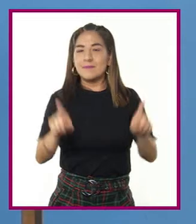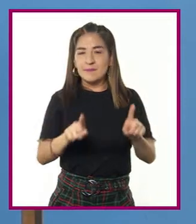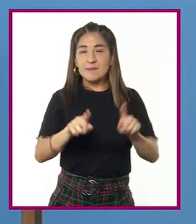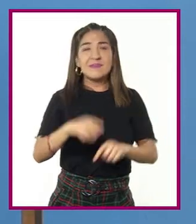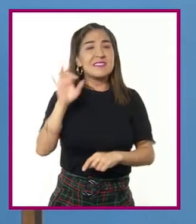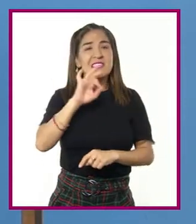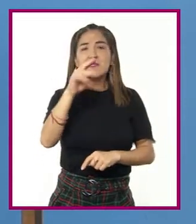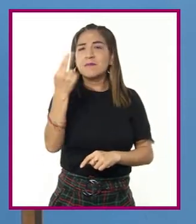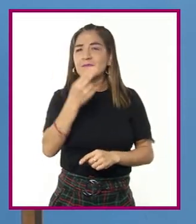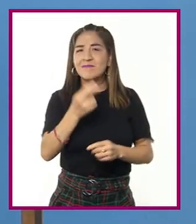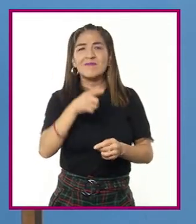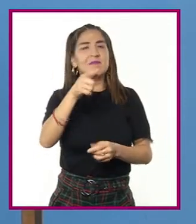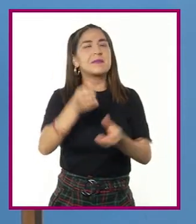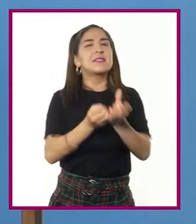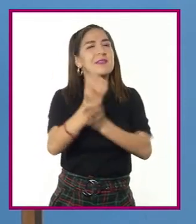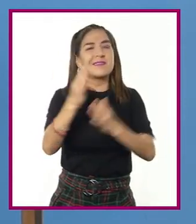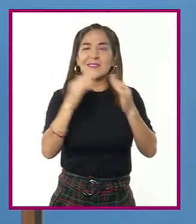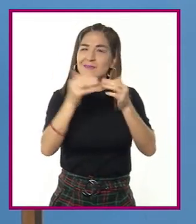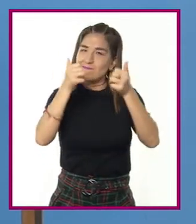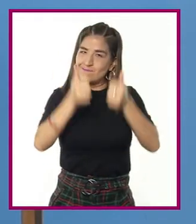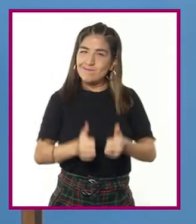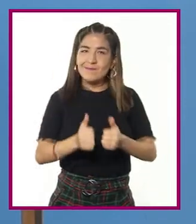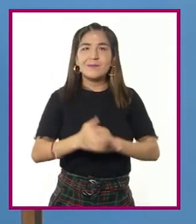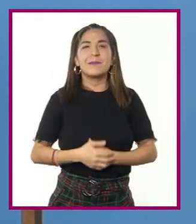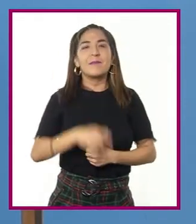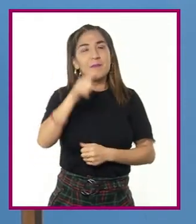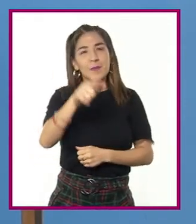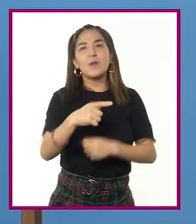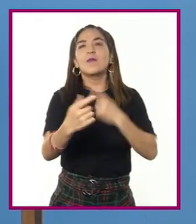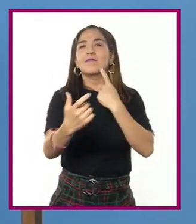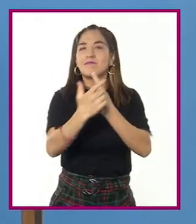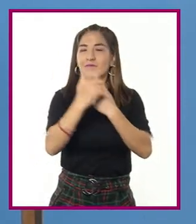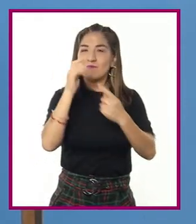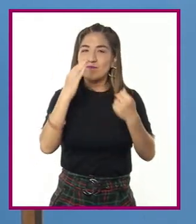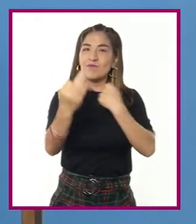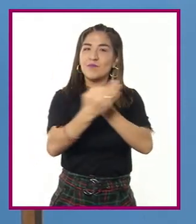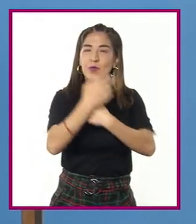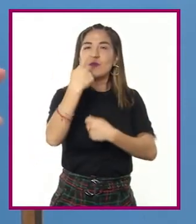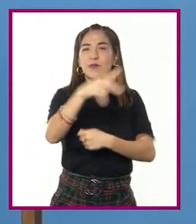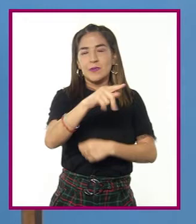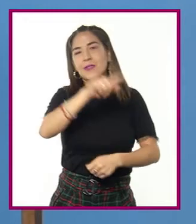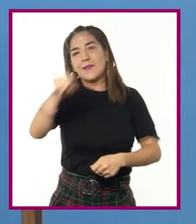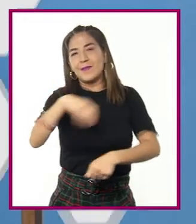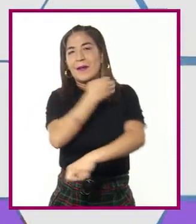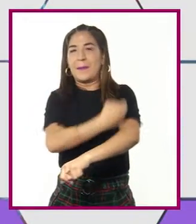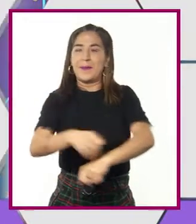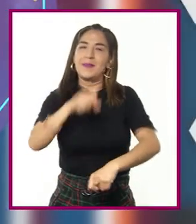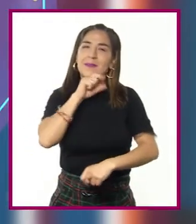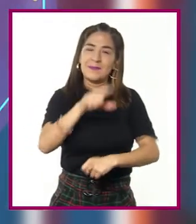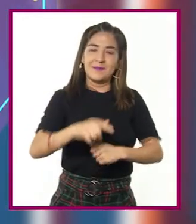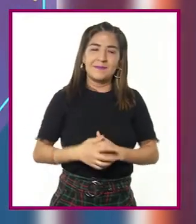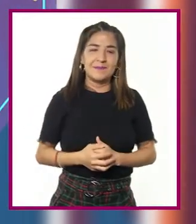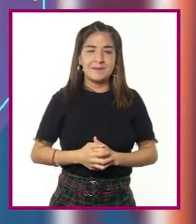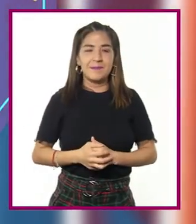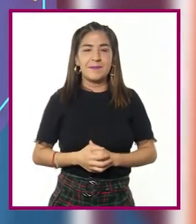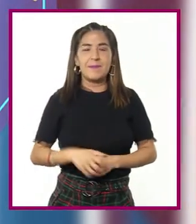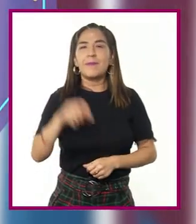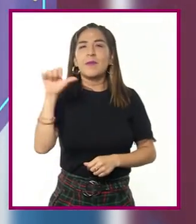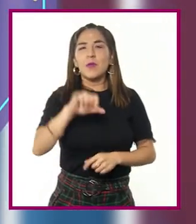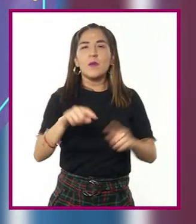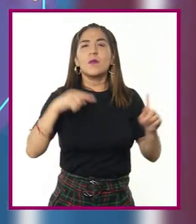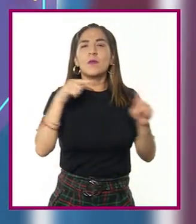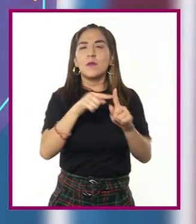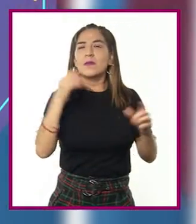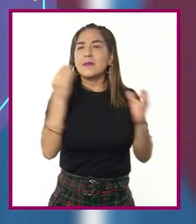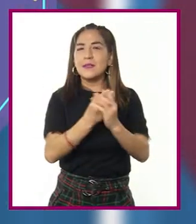es necesario no salir de casa. Al protegerse ustedes, protegen a su familia y a las de los demás. El propósito de